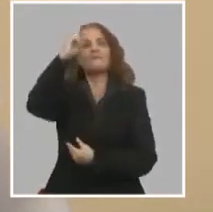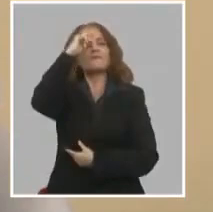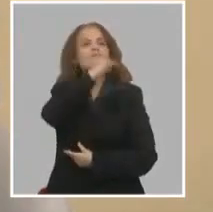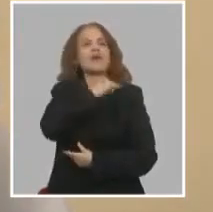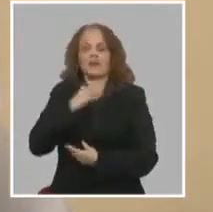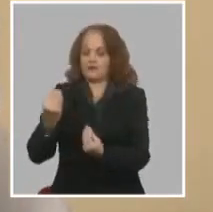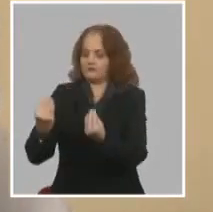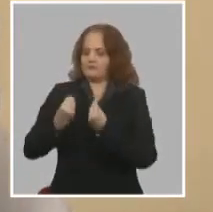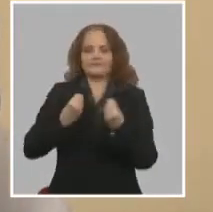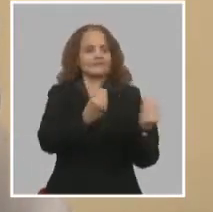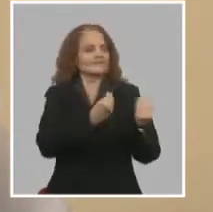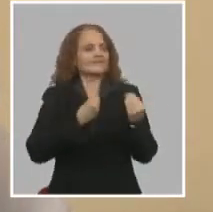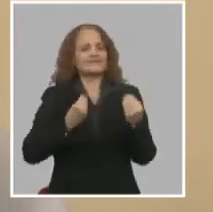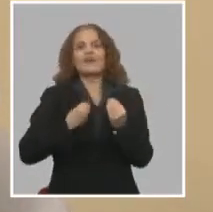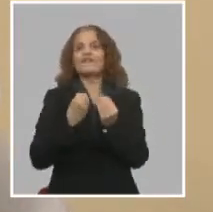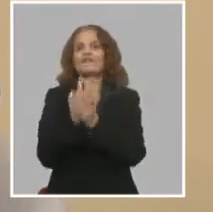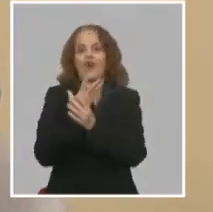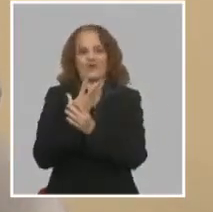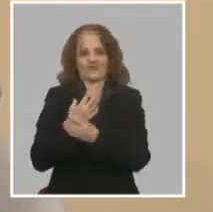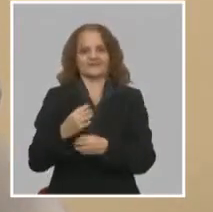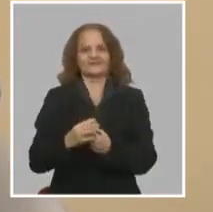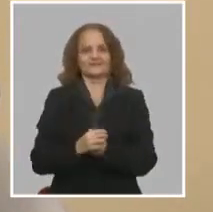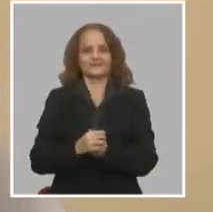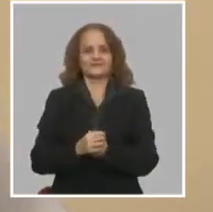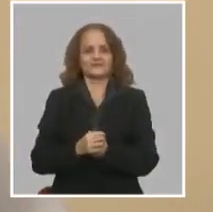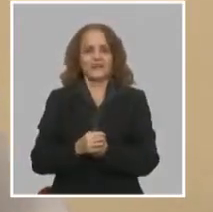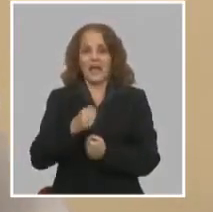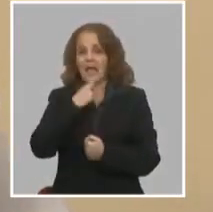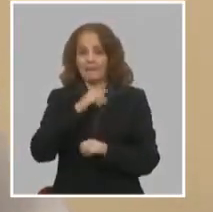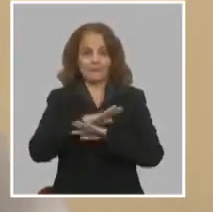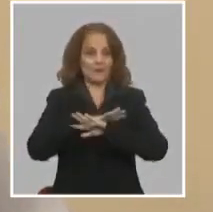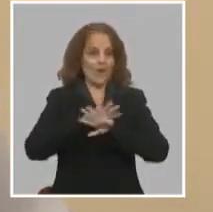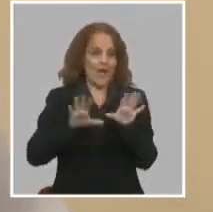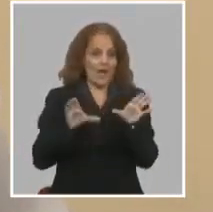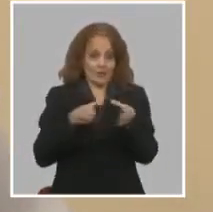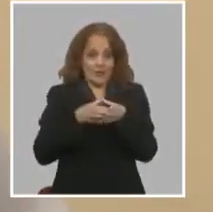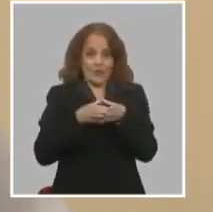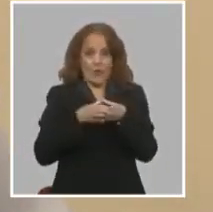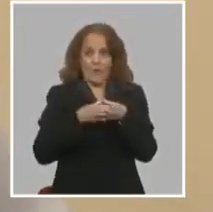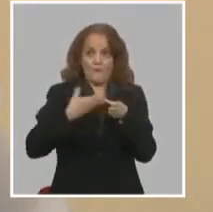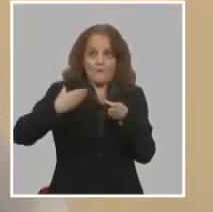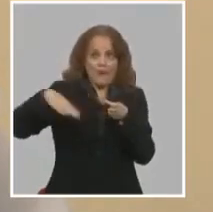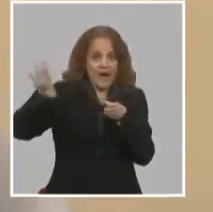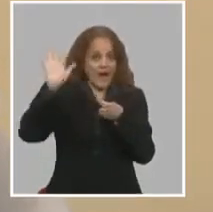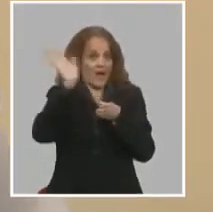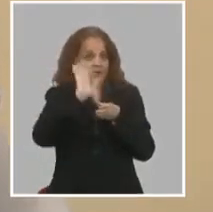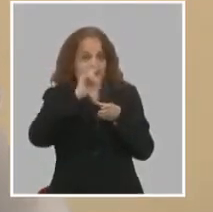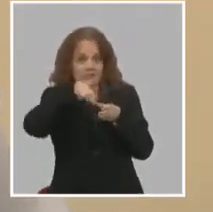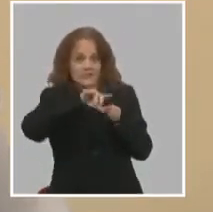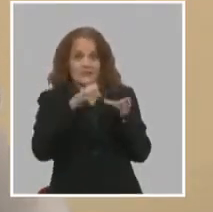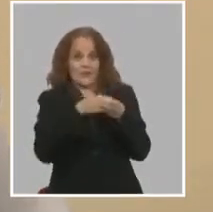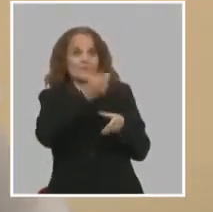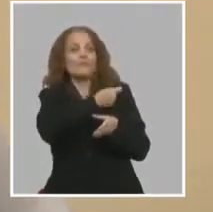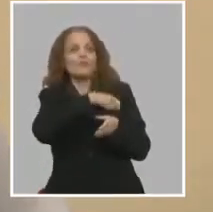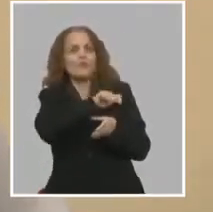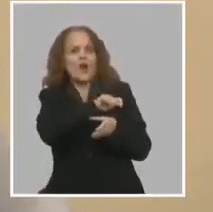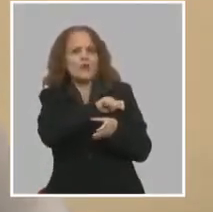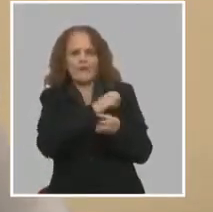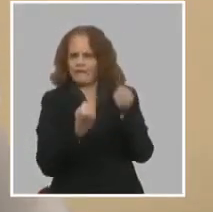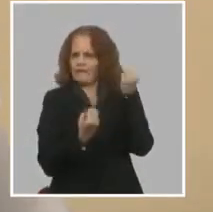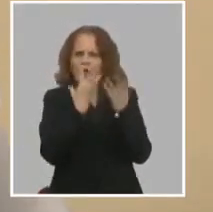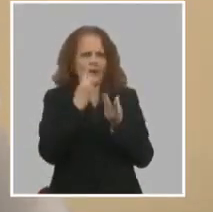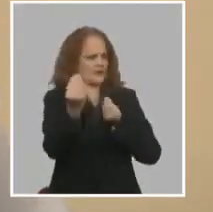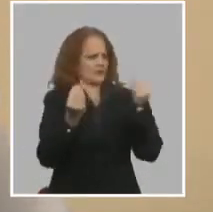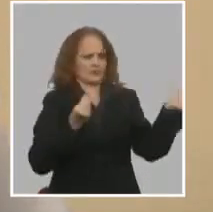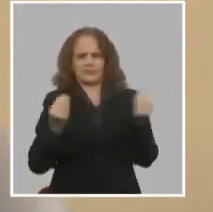gratitud era regalándonos flores. A la hora de despedirse la brigada hubo muchas flores, una despedida muy linda